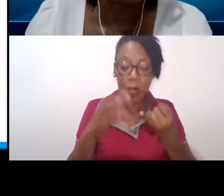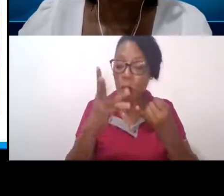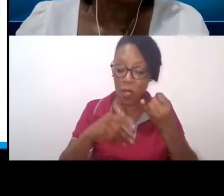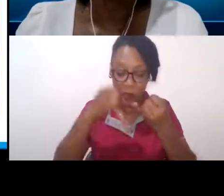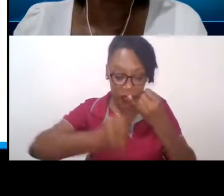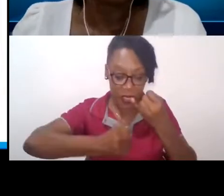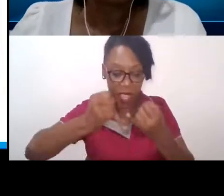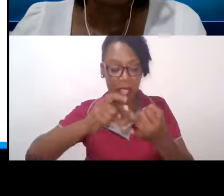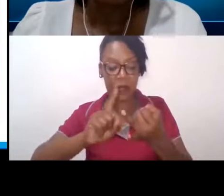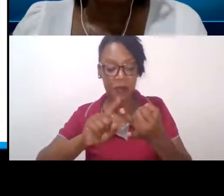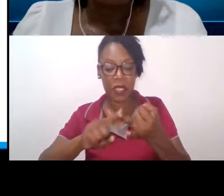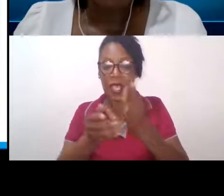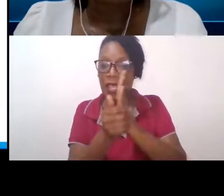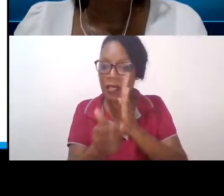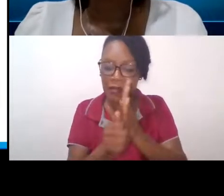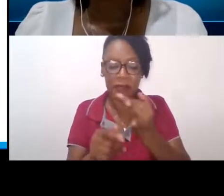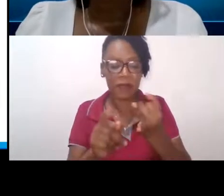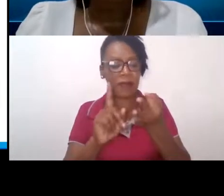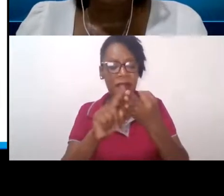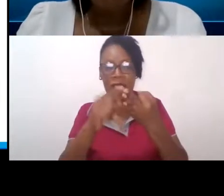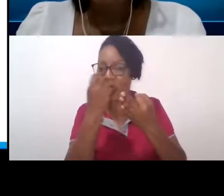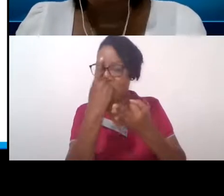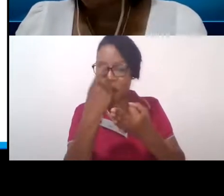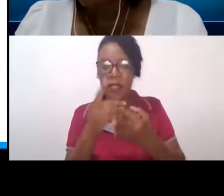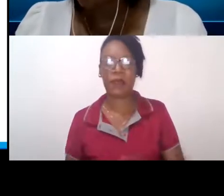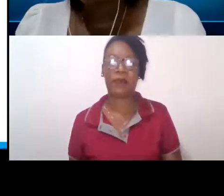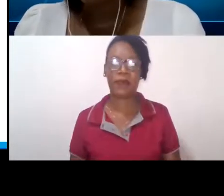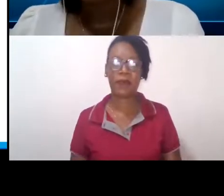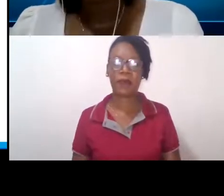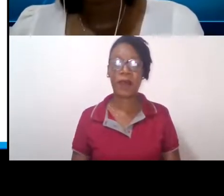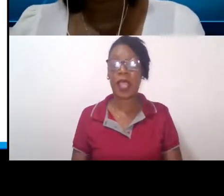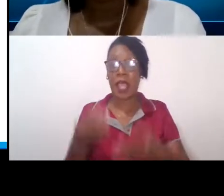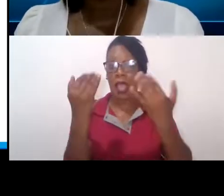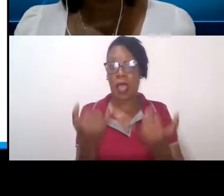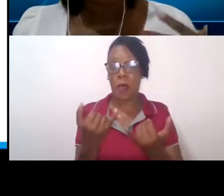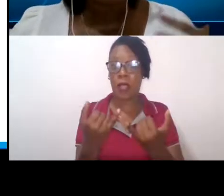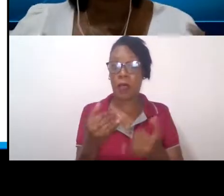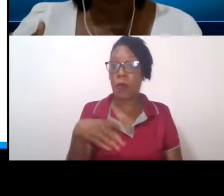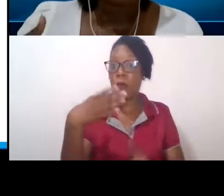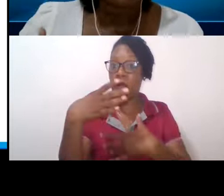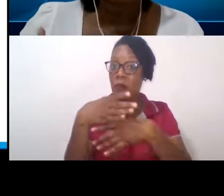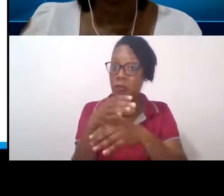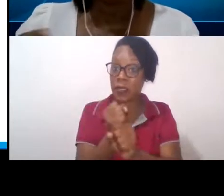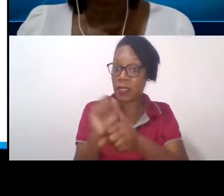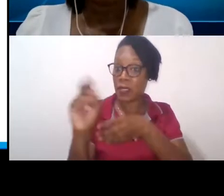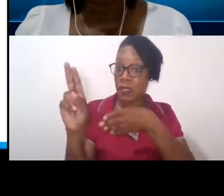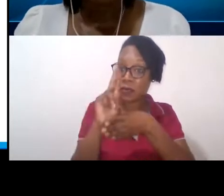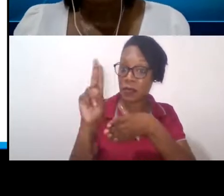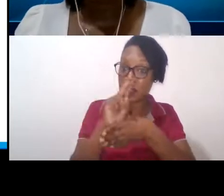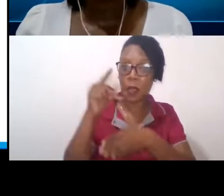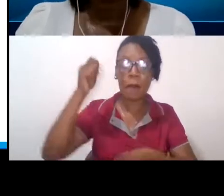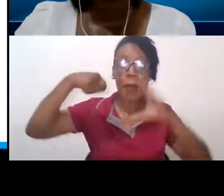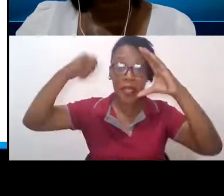las capacidades que ellos tienen. Ahora, cuando vamos a utilizar en nuestras actividades,